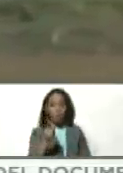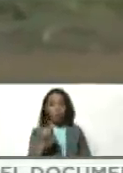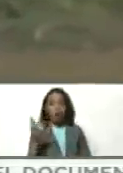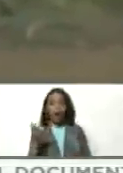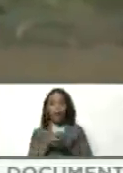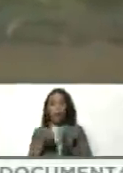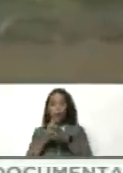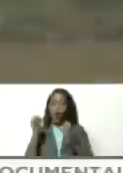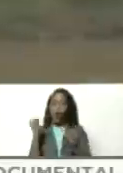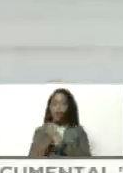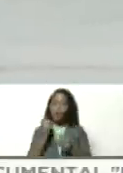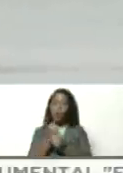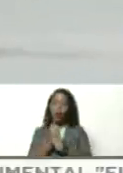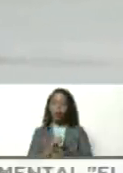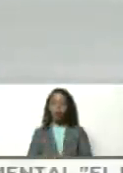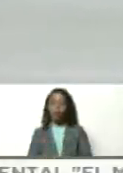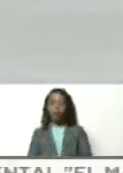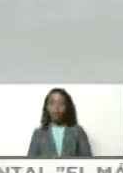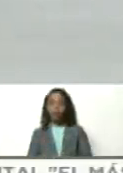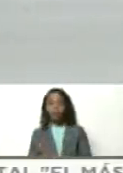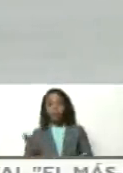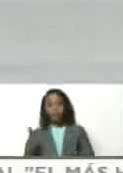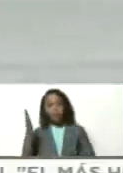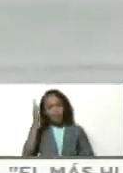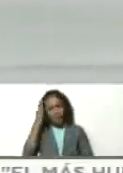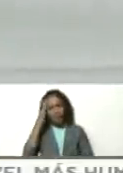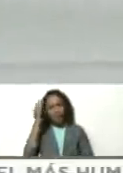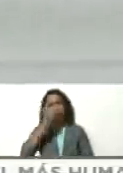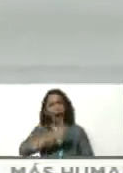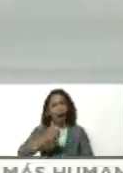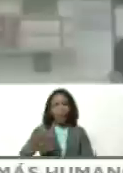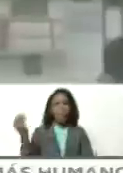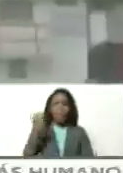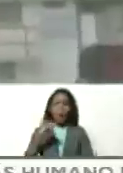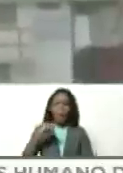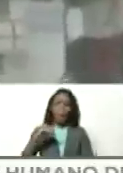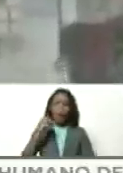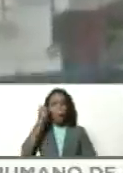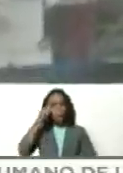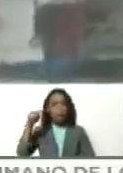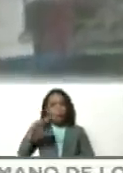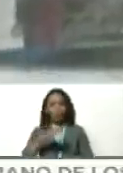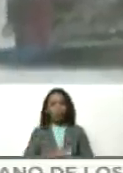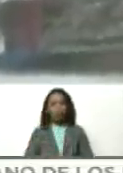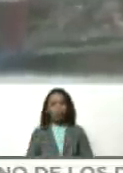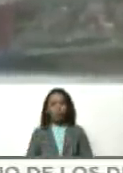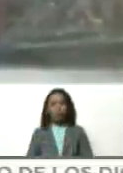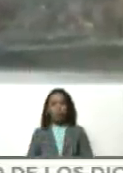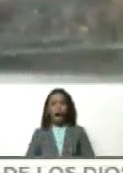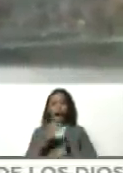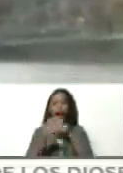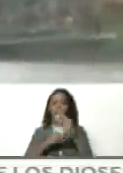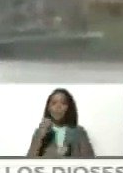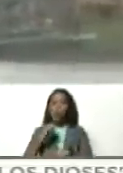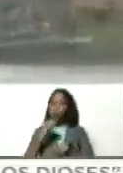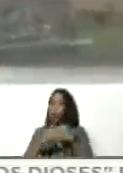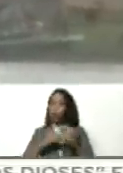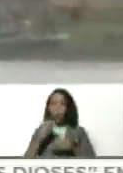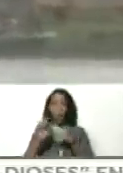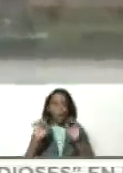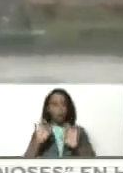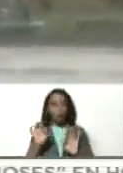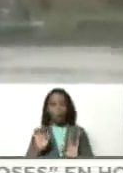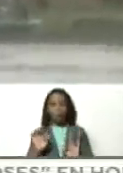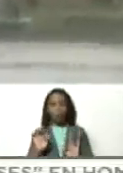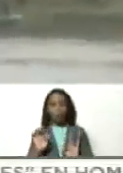de trabajo. Y sabes que cada vez hay que dar más por el pueblo. Hacer lo que no hemos hecho.